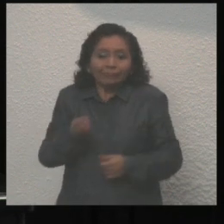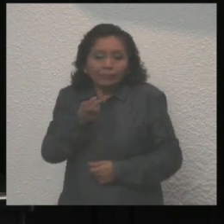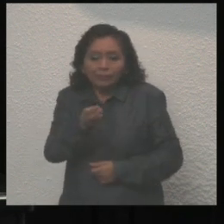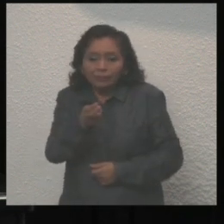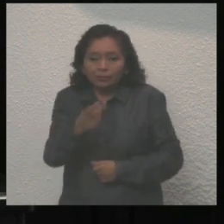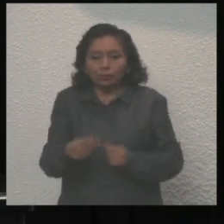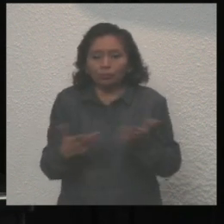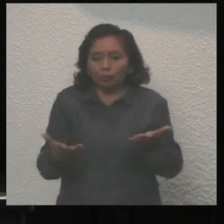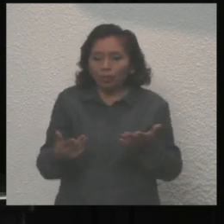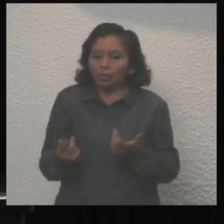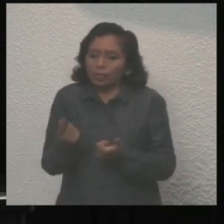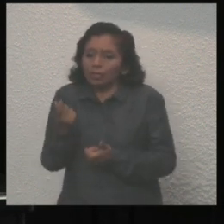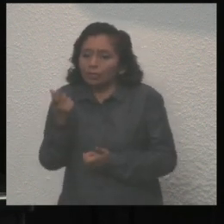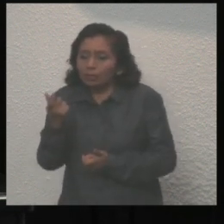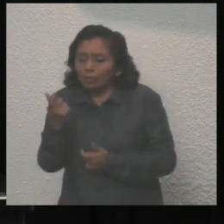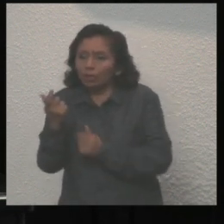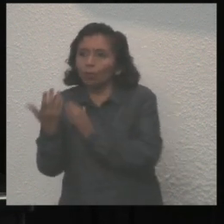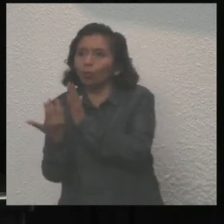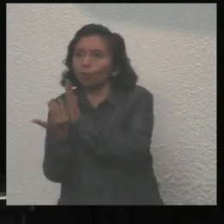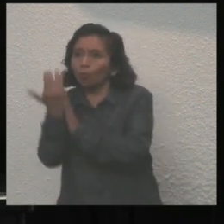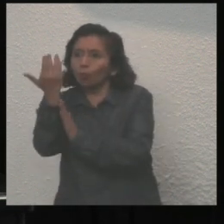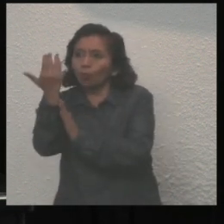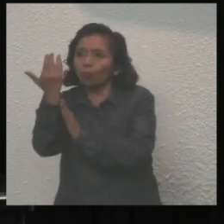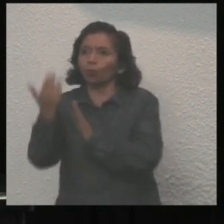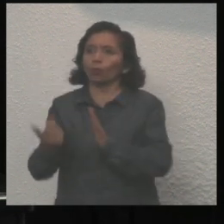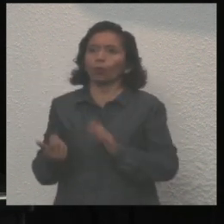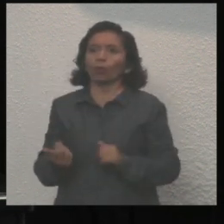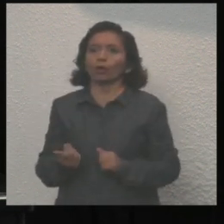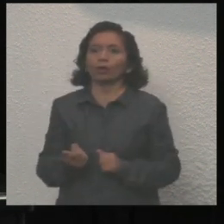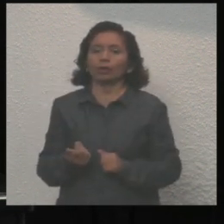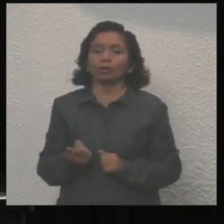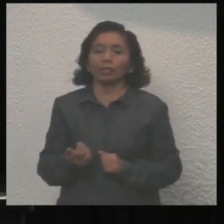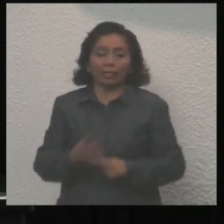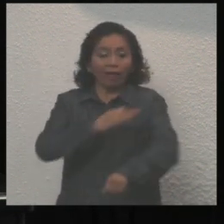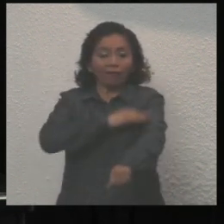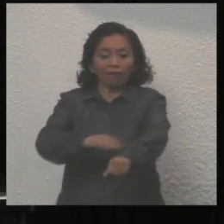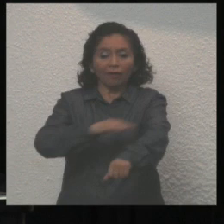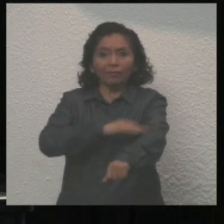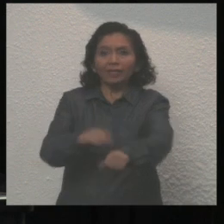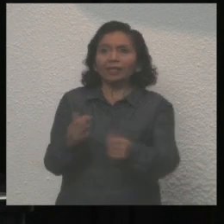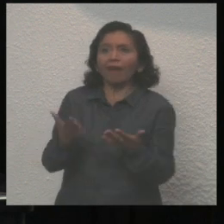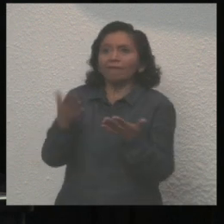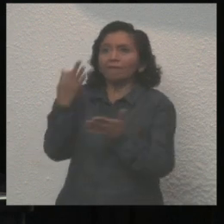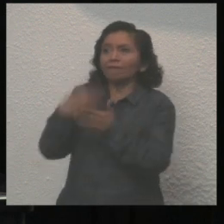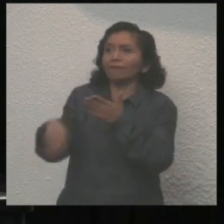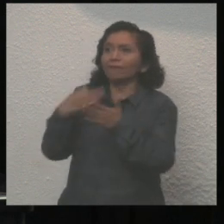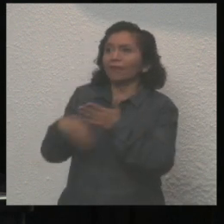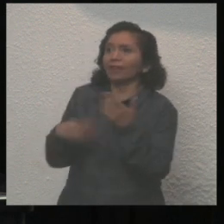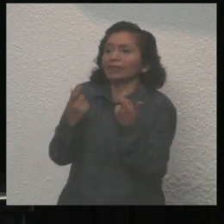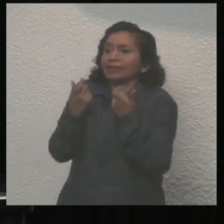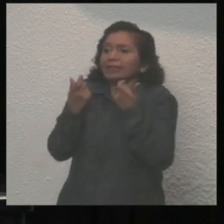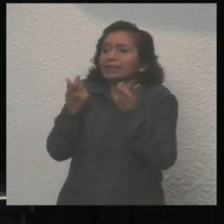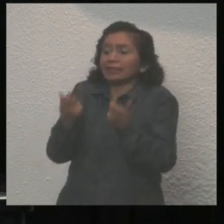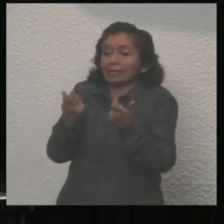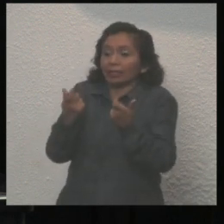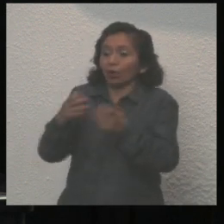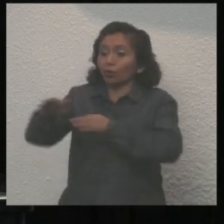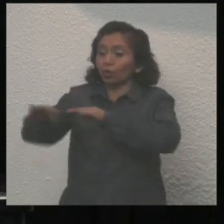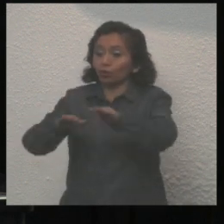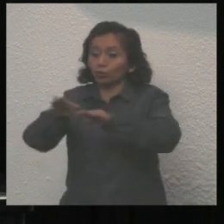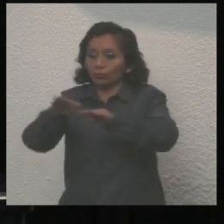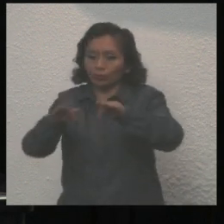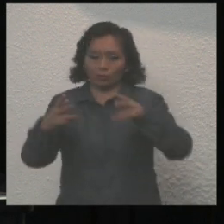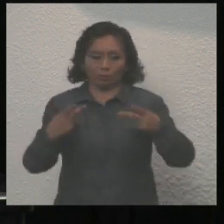los salarios mínimos que no recuperaron la merma de los ingresos familiares, si nos atenemos al grueso de las y los trabajadores